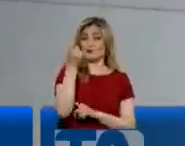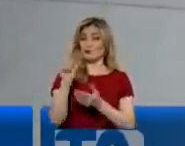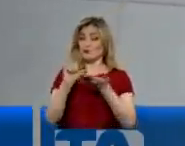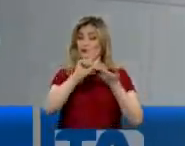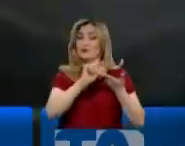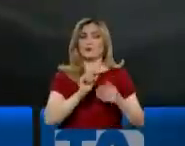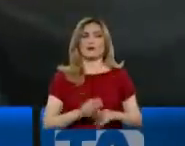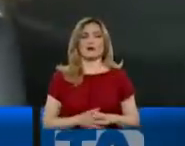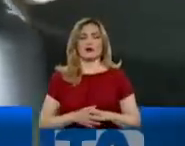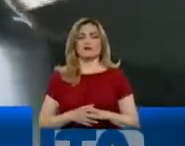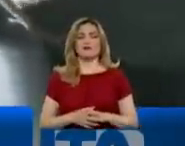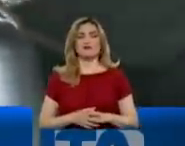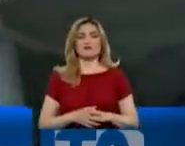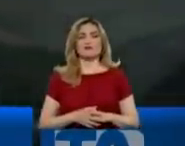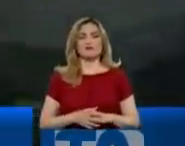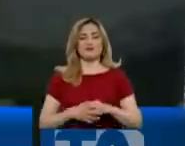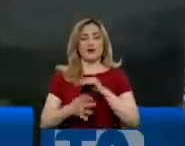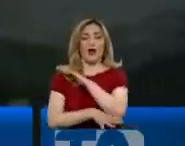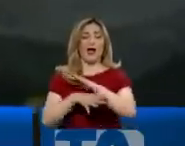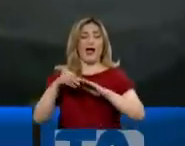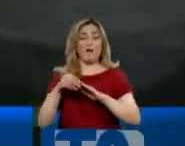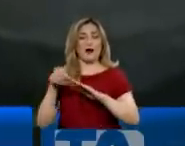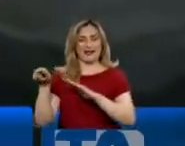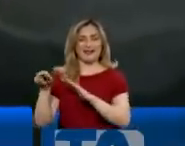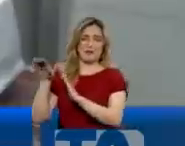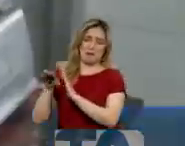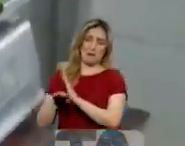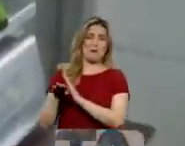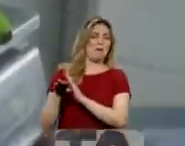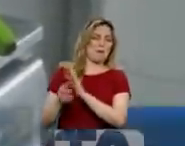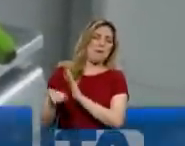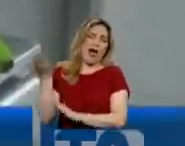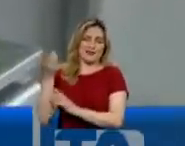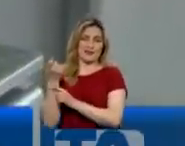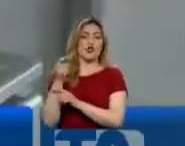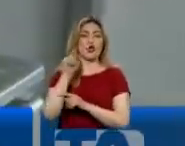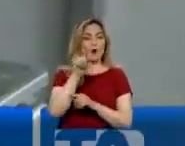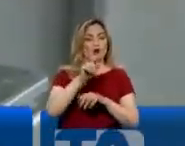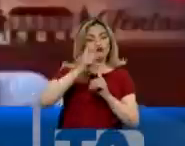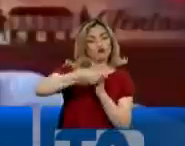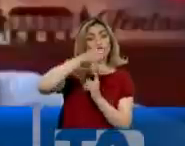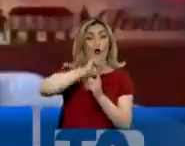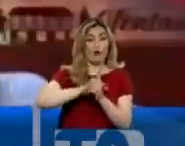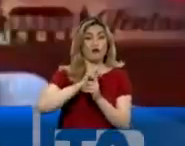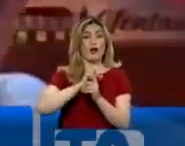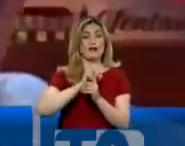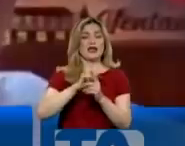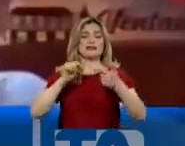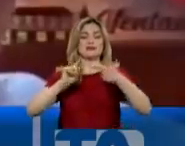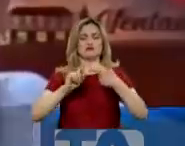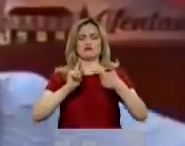no petrolera que más ingresos representa el fisco no existe un catastro actualizado del sector en el país